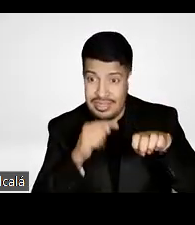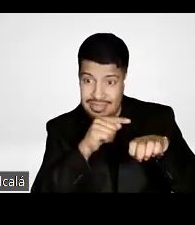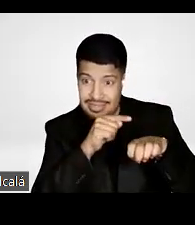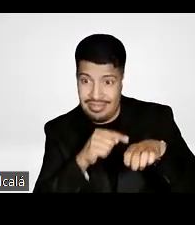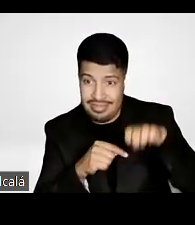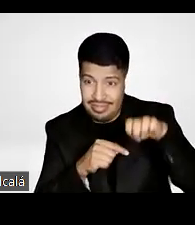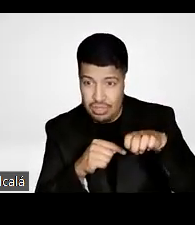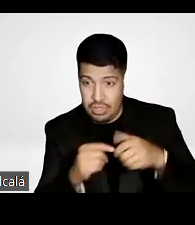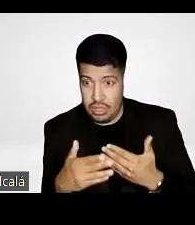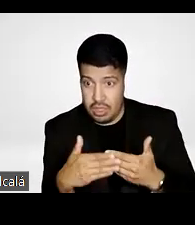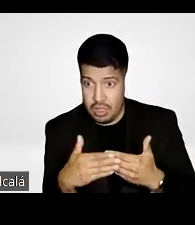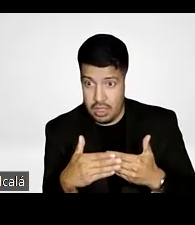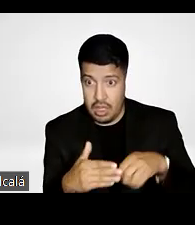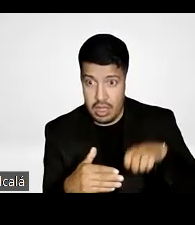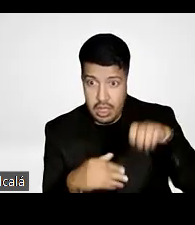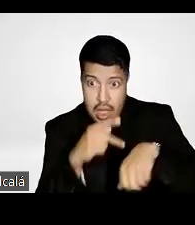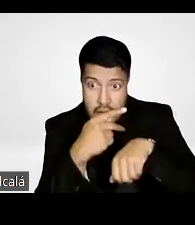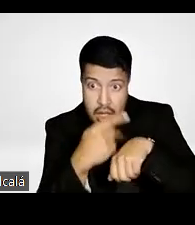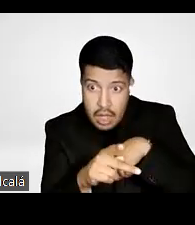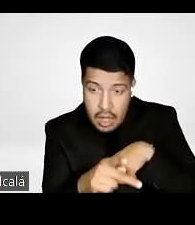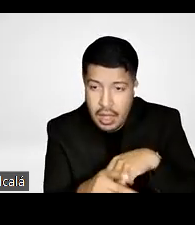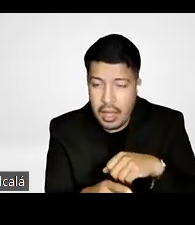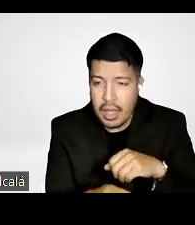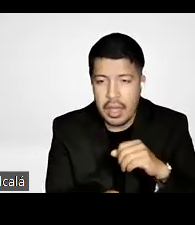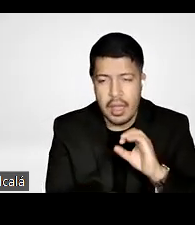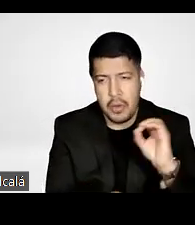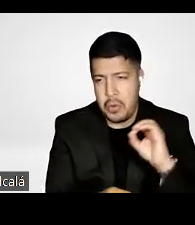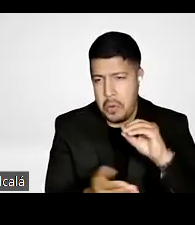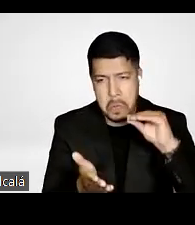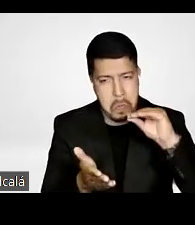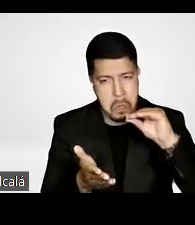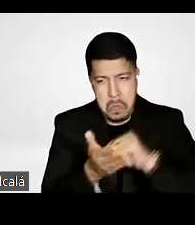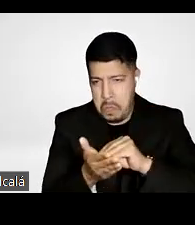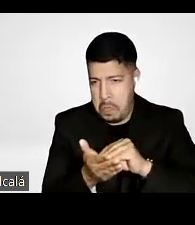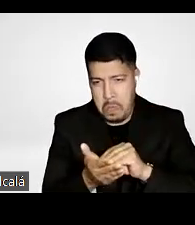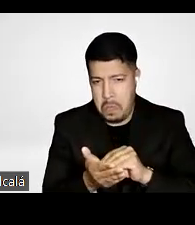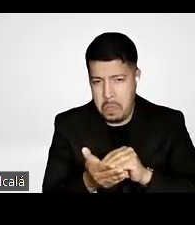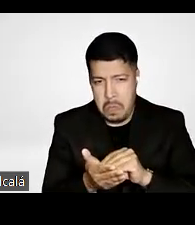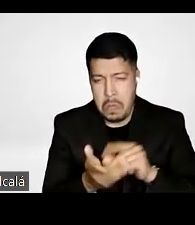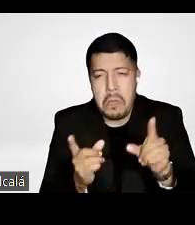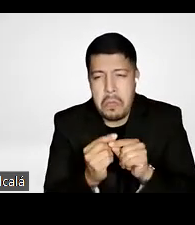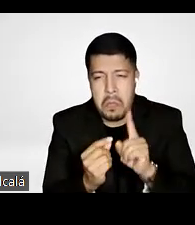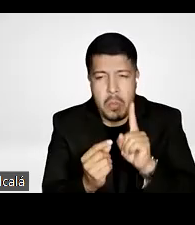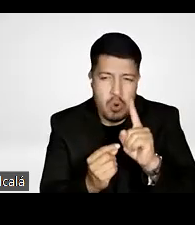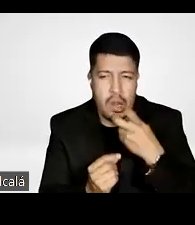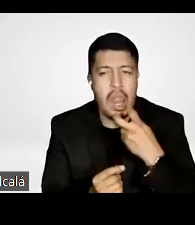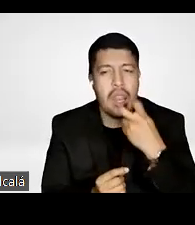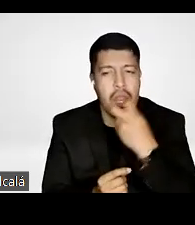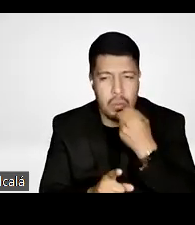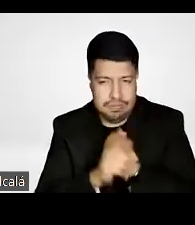37 semanas no se relacionan significativamente más que con retrasos en el lenguaje. Pero